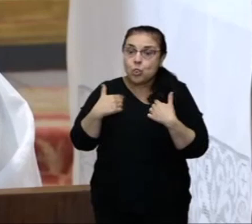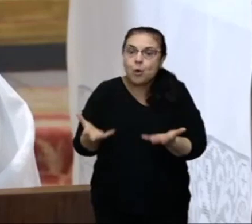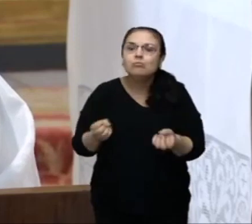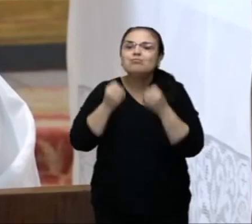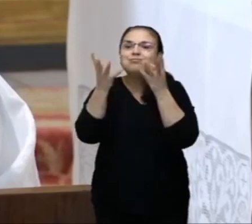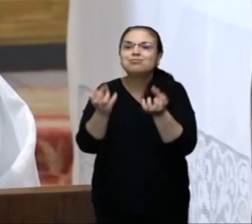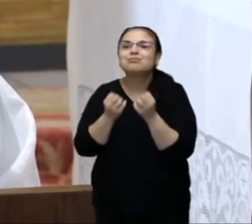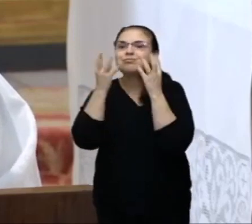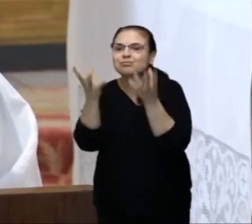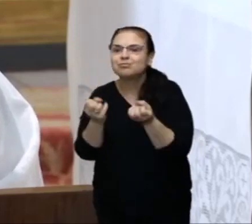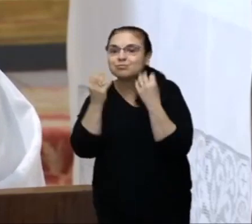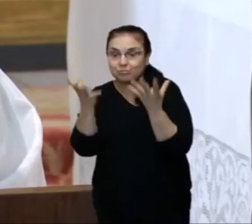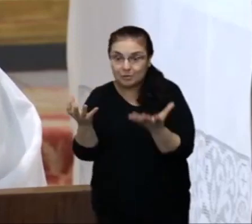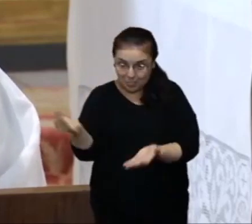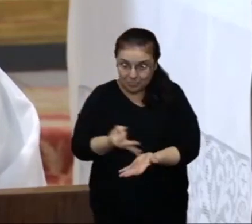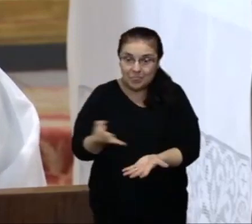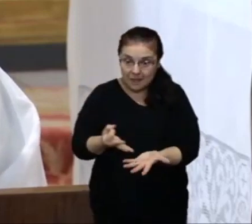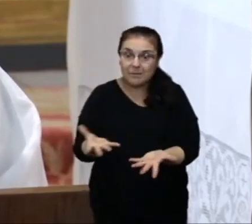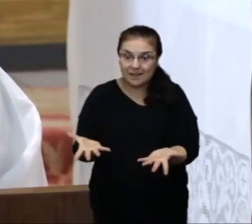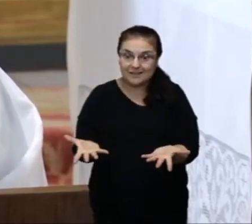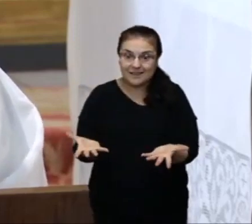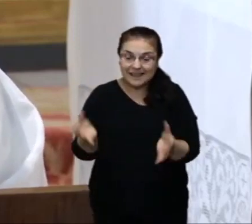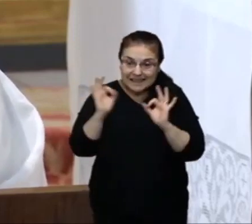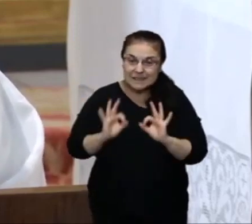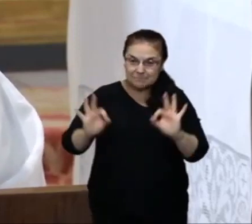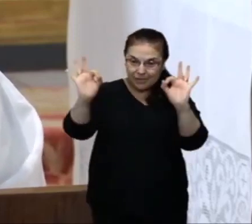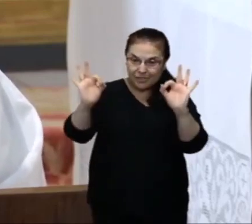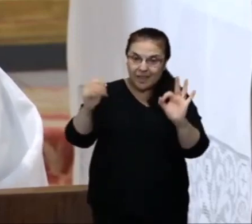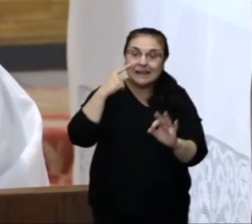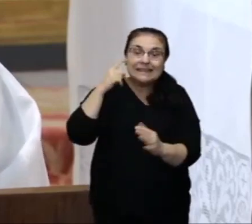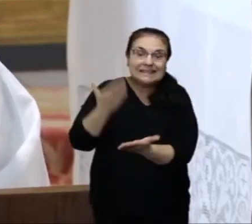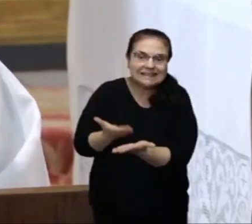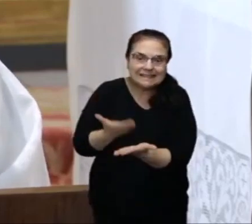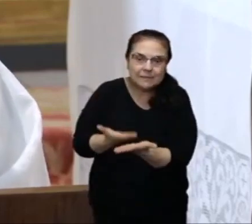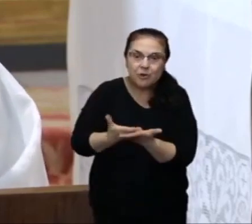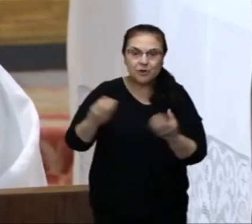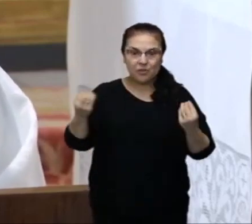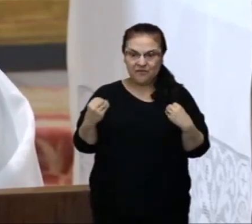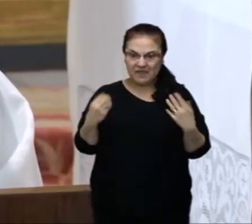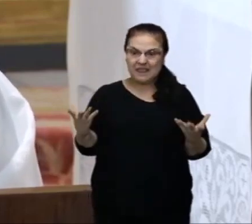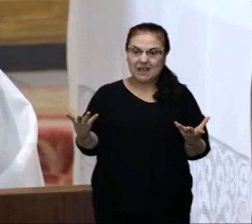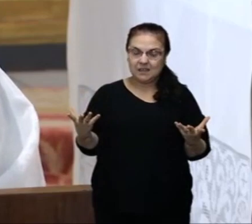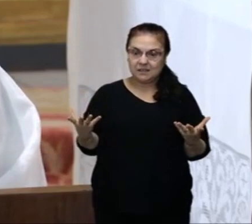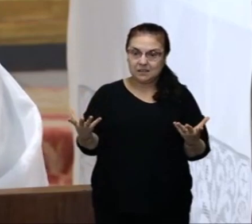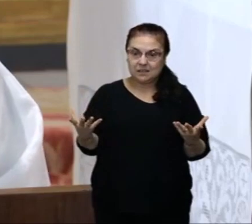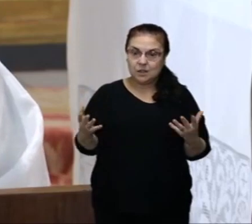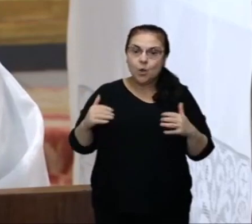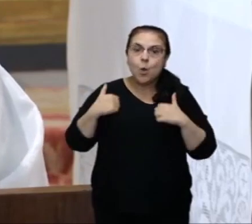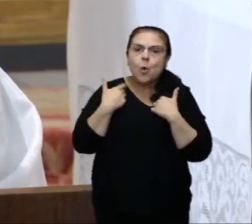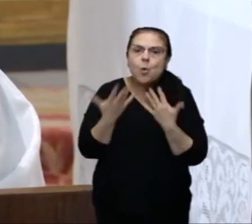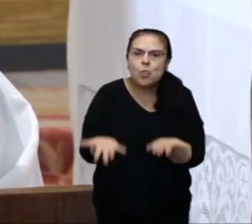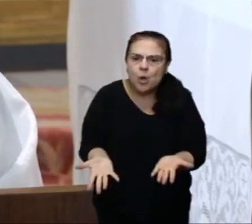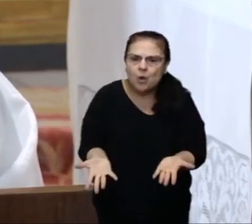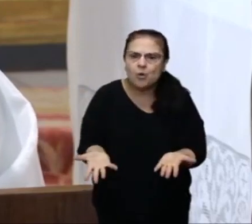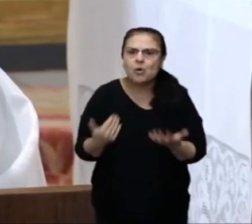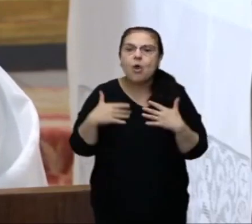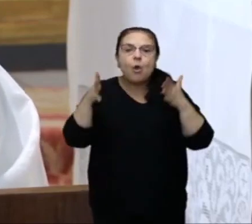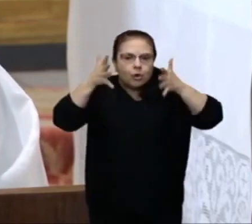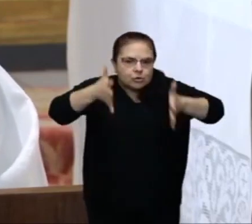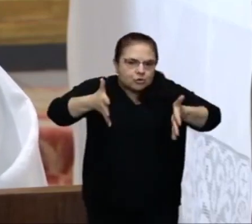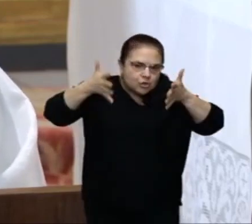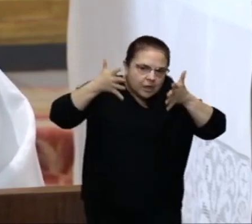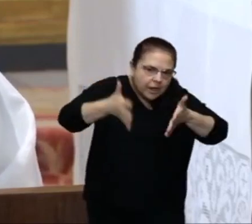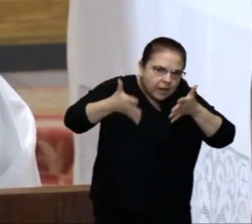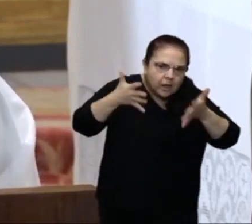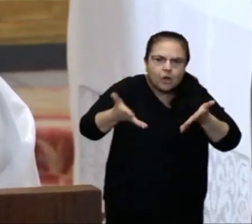manifestarse, porque de una manera muy especial, a través de nuestro testimonio de vida. Un don que no es tanto la teoría y los consejos que podamos